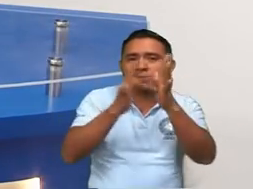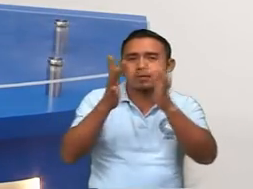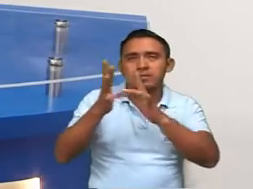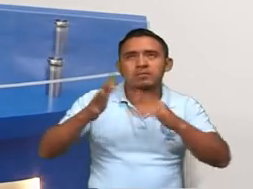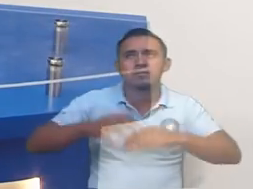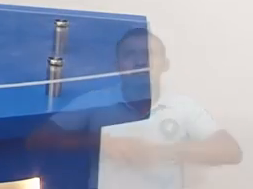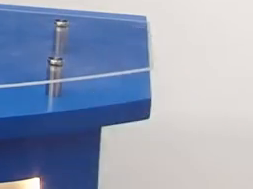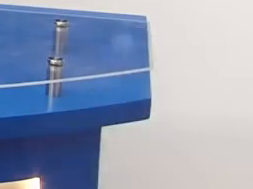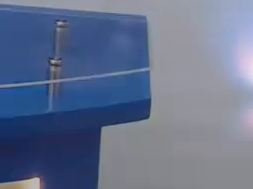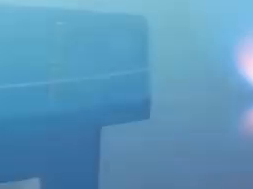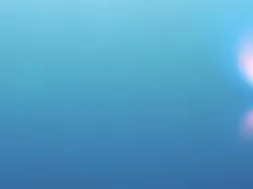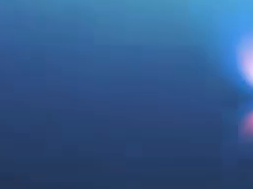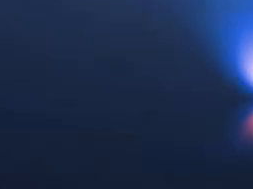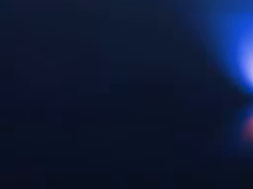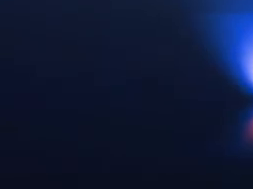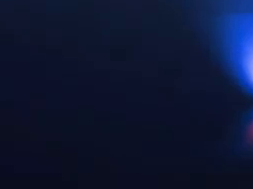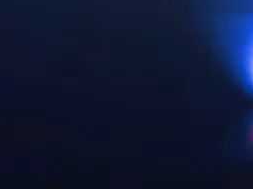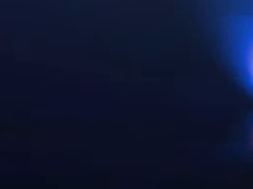Cristo.